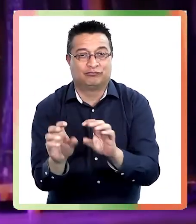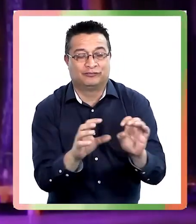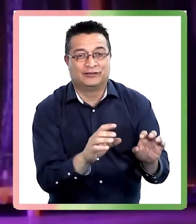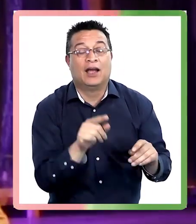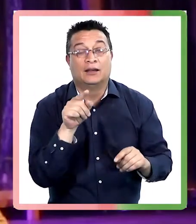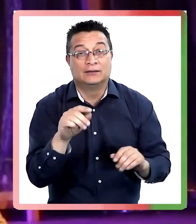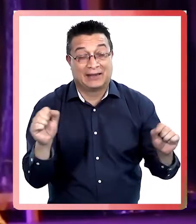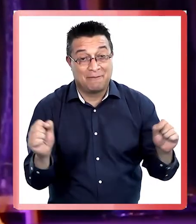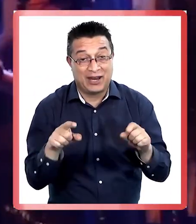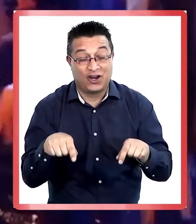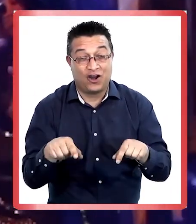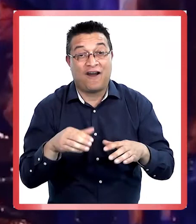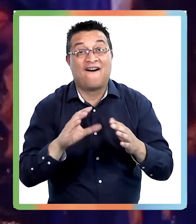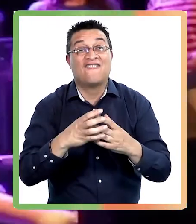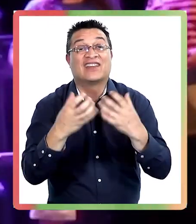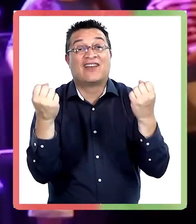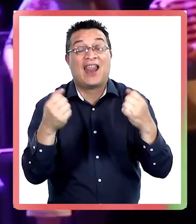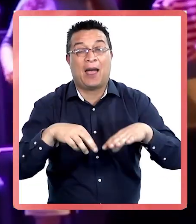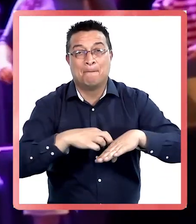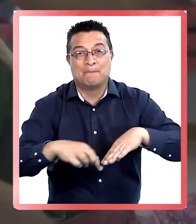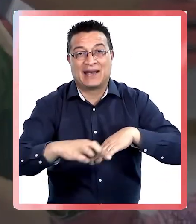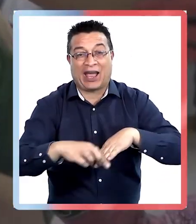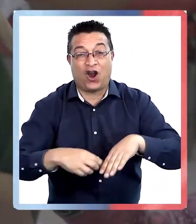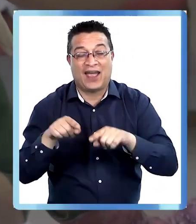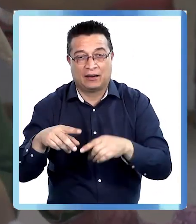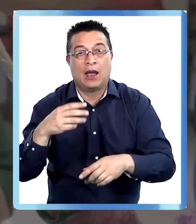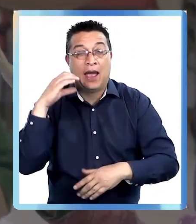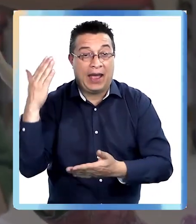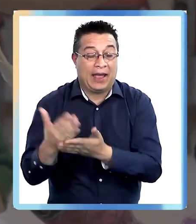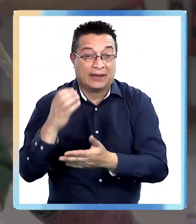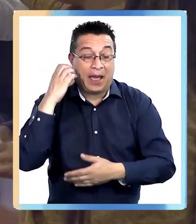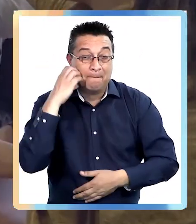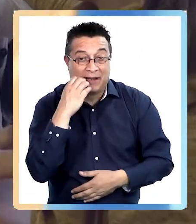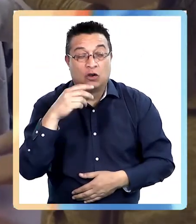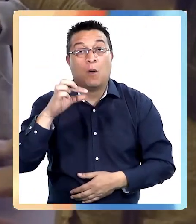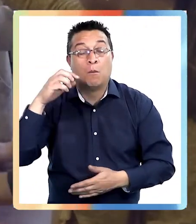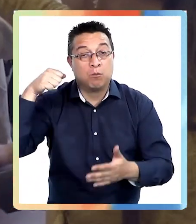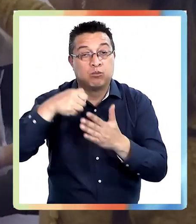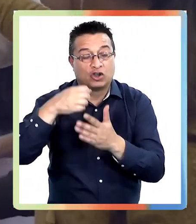invierno del Festival Patagonia en Escena se extenderá hasta el mes de mayo en Puerto Aysén y otras localidades.